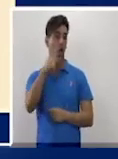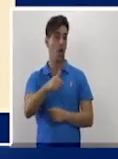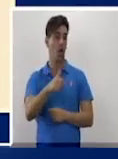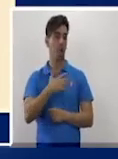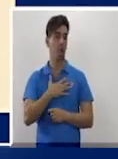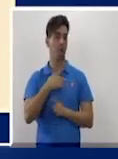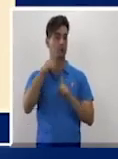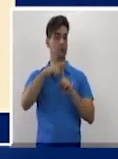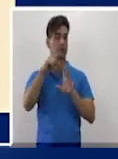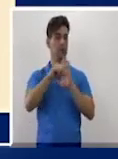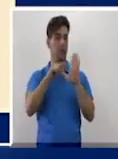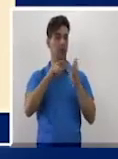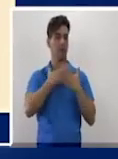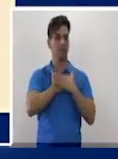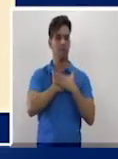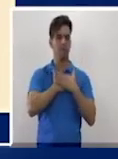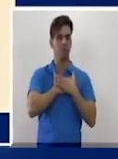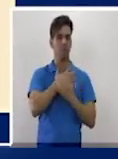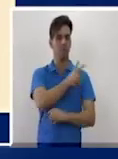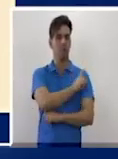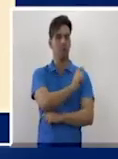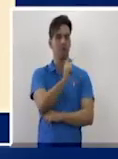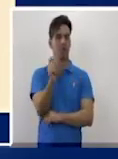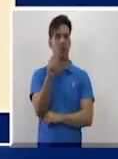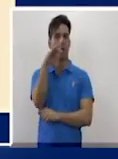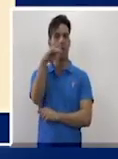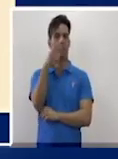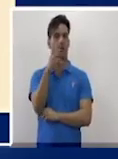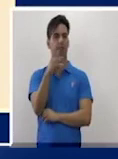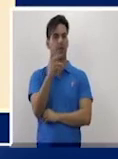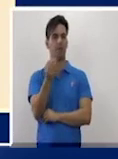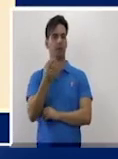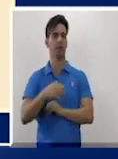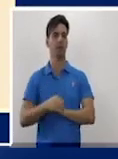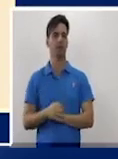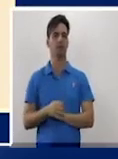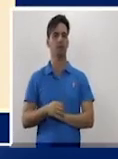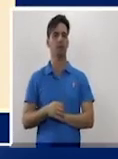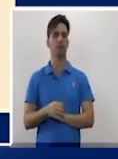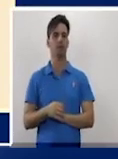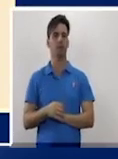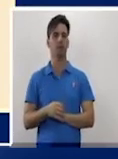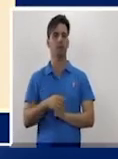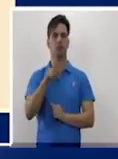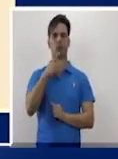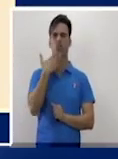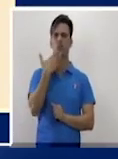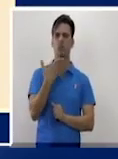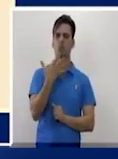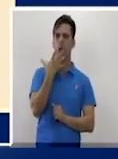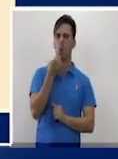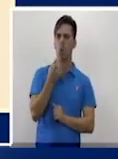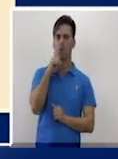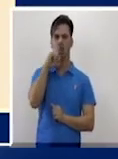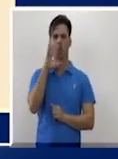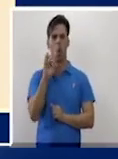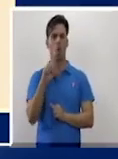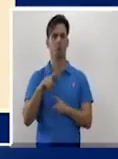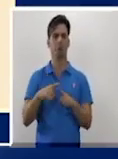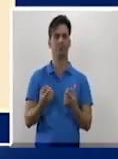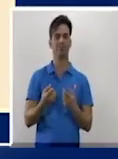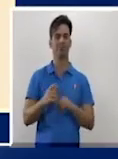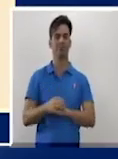no te gusta? Tú eres el que vas a participar. Tú decides cómo lo vas a hacer. Matemático famoso,